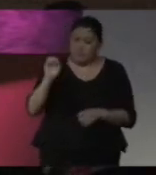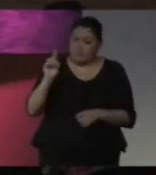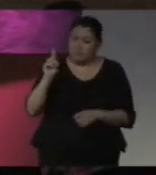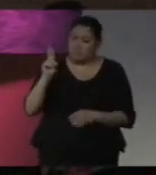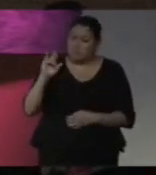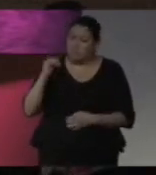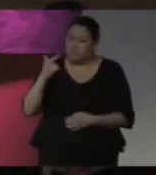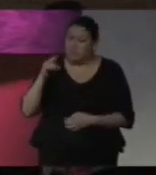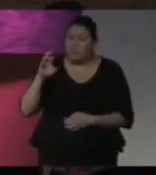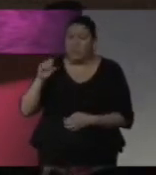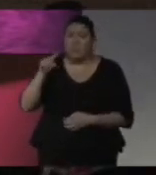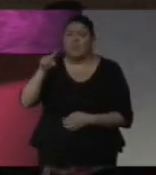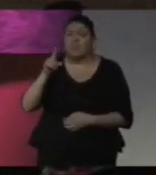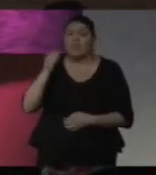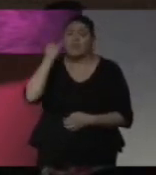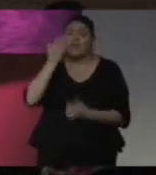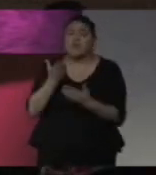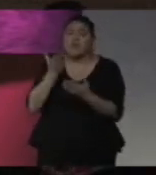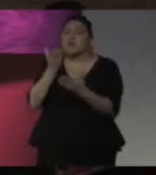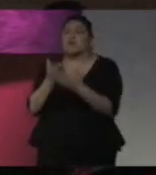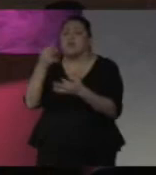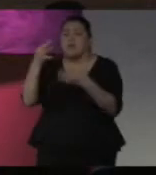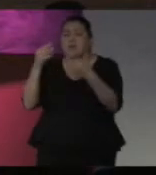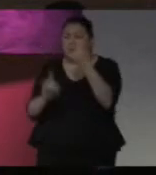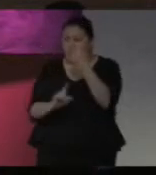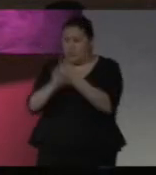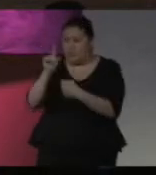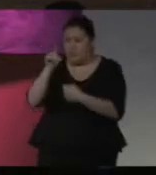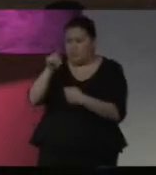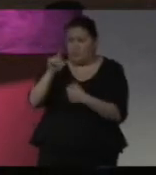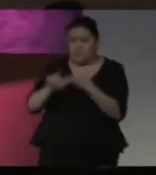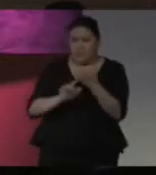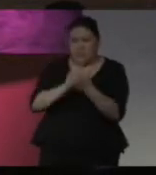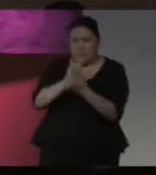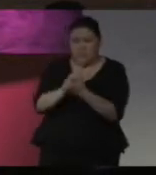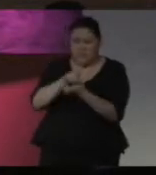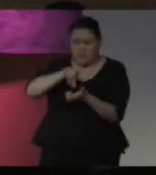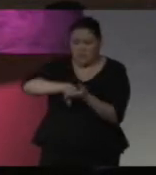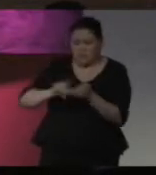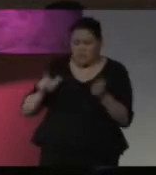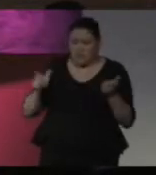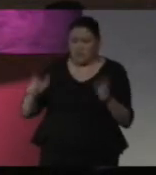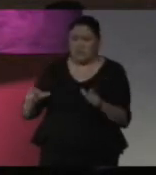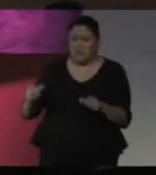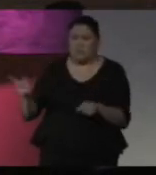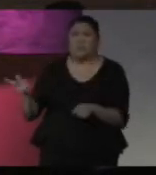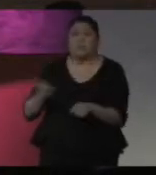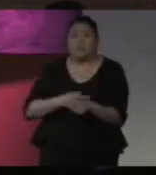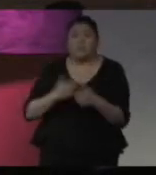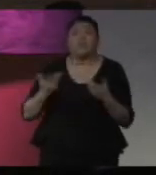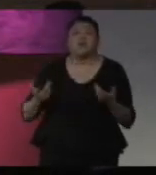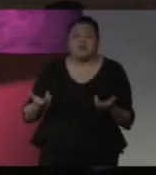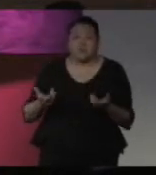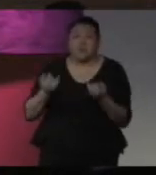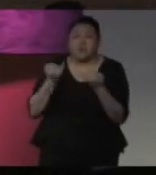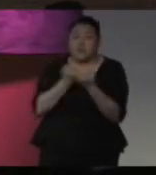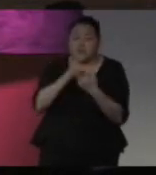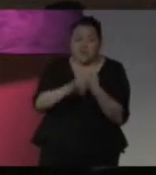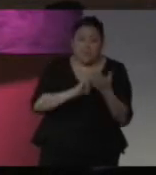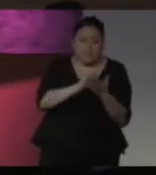las controversias que se presentaron a raíz de la ley de seguridad interior, porque mucho tiene que ver que se haya